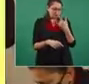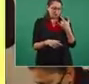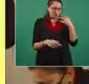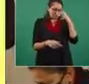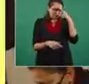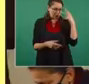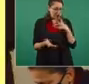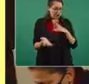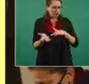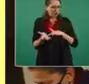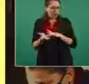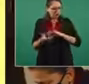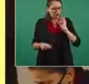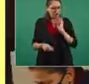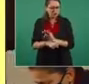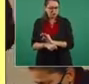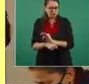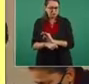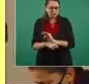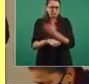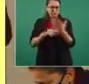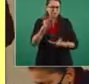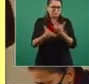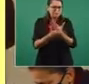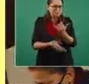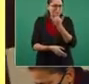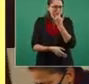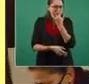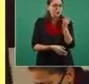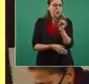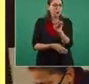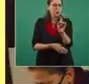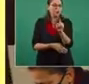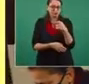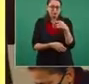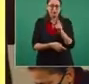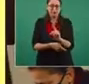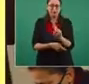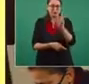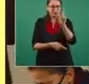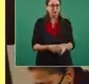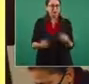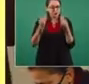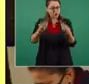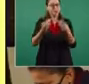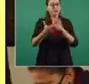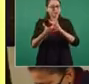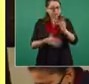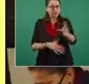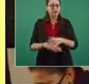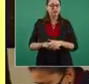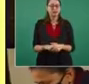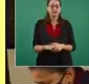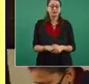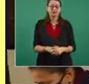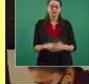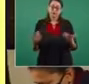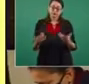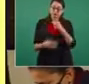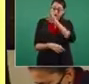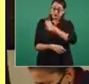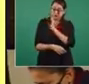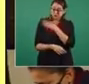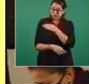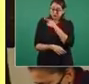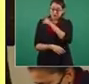españoles, nosotros hemos sido invadidos por los países musulmanes y trajeron conocimiento